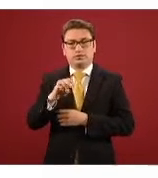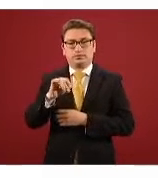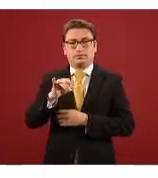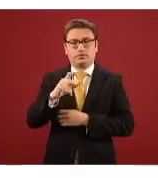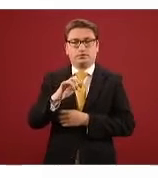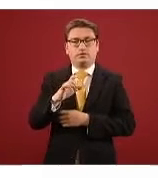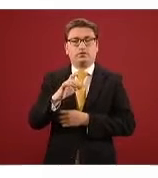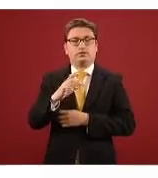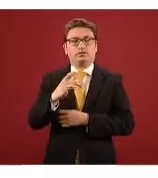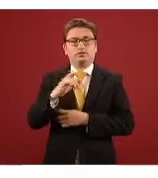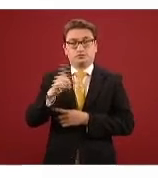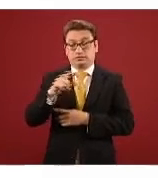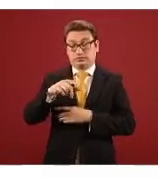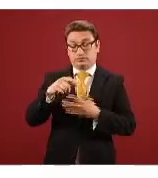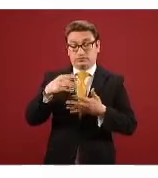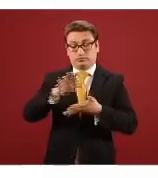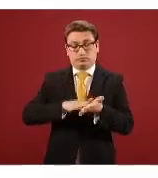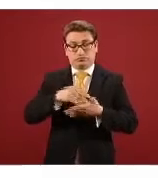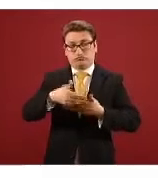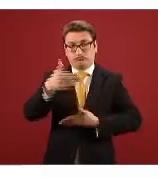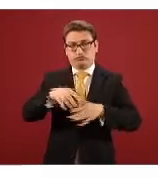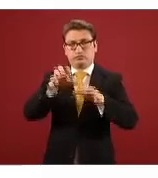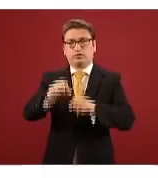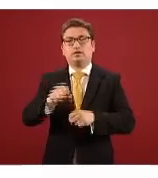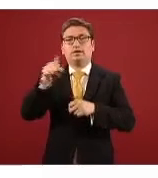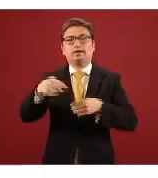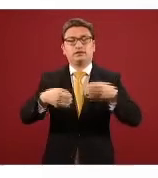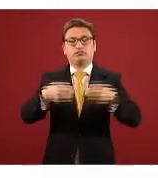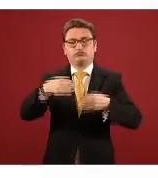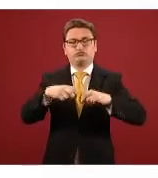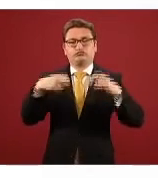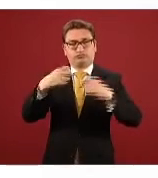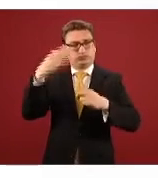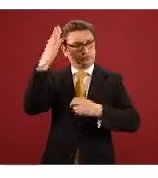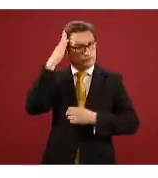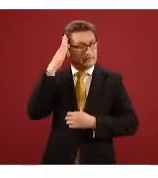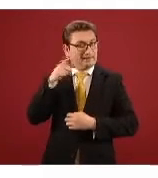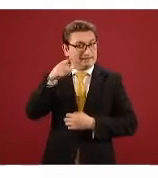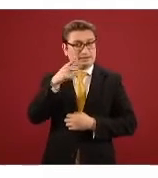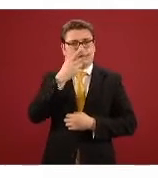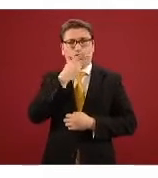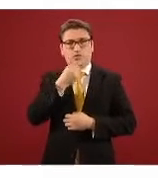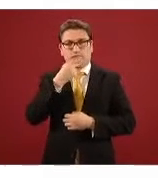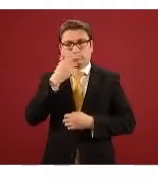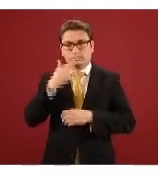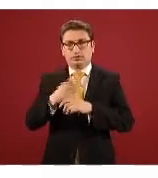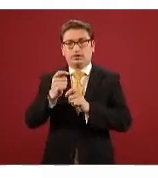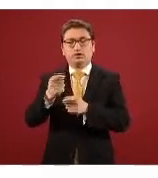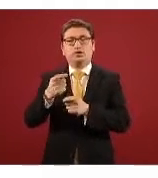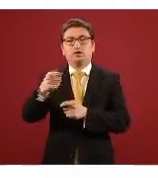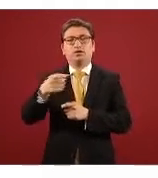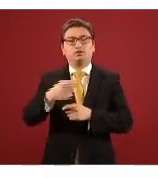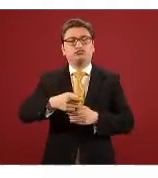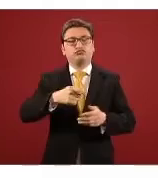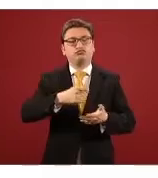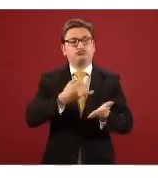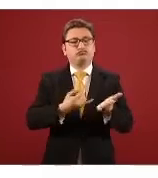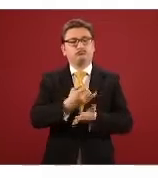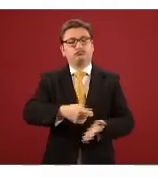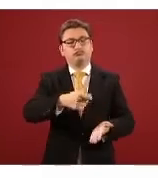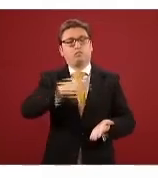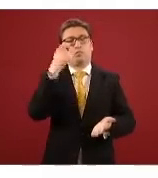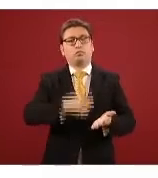obtuvo una orden de aprehensión en contra de un magistrado que se encargaba, entre otras cosas, de dictar sentencias